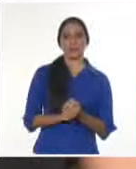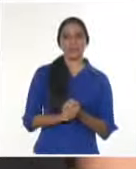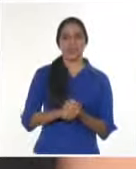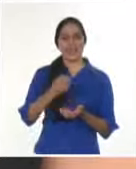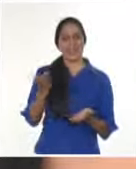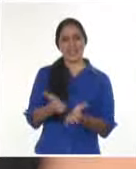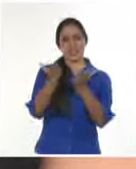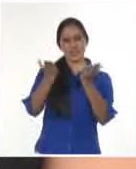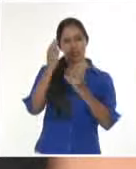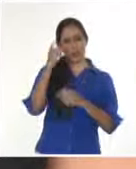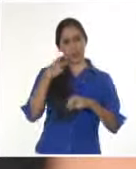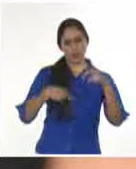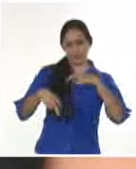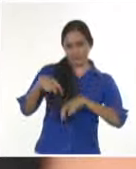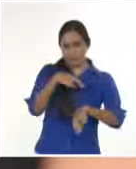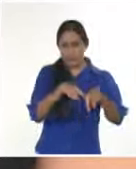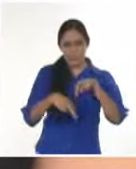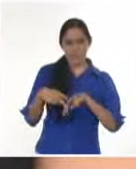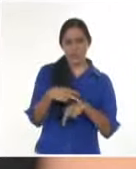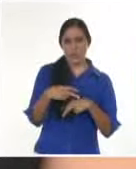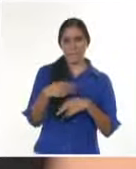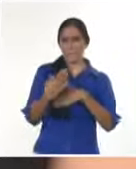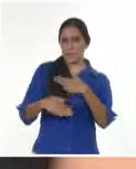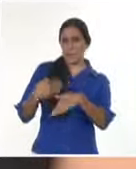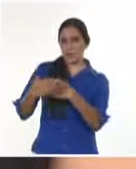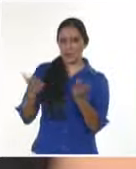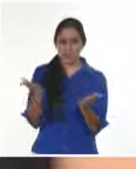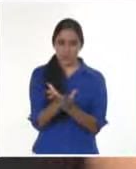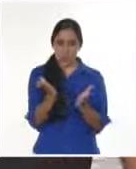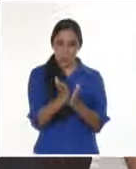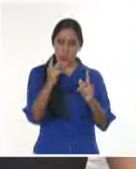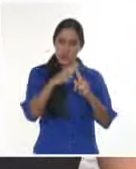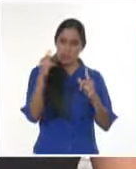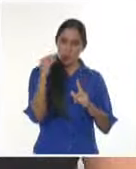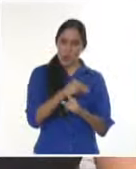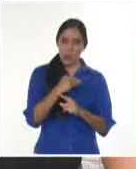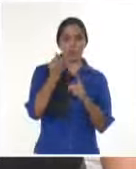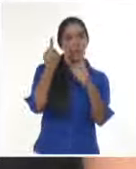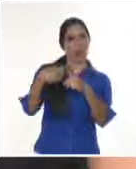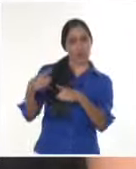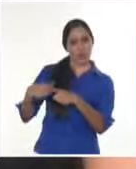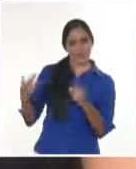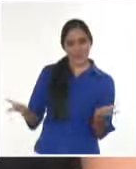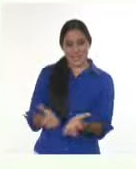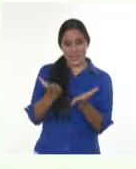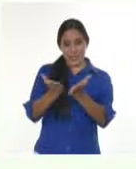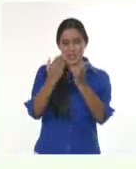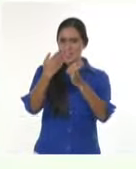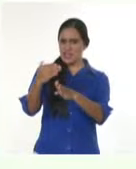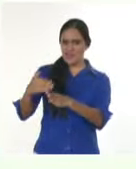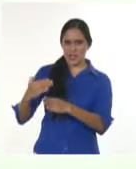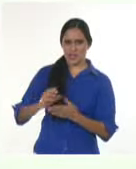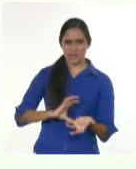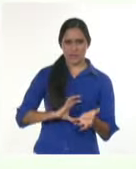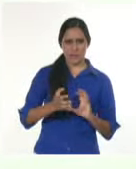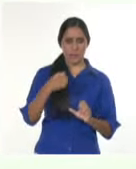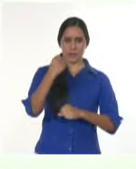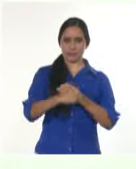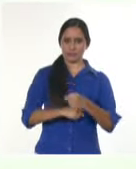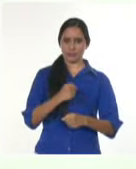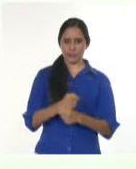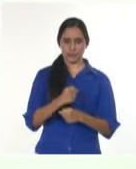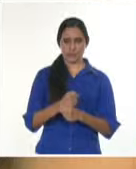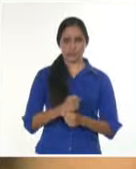CEPRO, o el Centro de Estudios de Procesos Tecnológicos, que está relacionado con muchas líneas de investigaciones aplicadas.